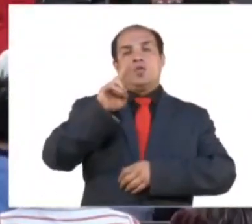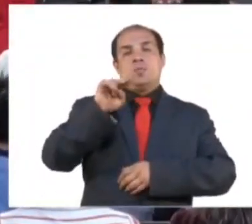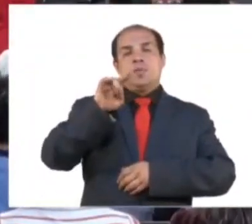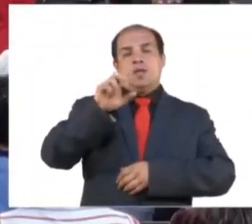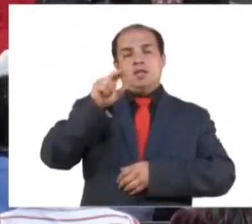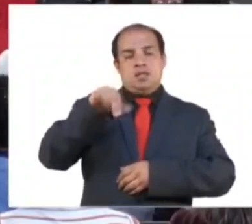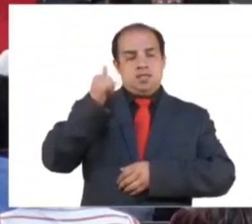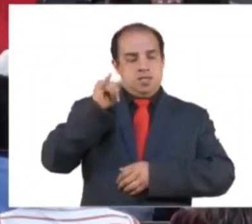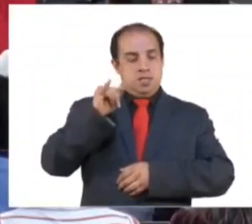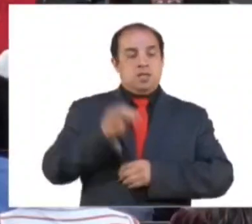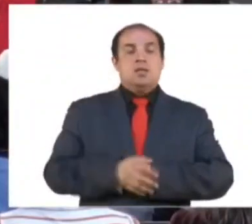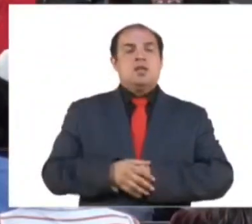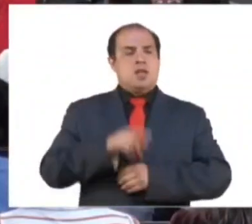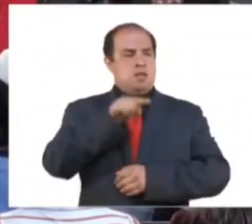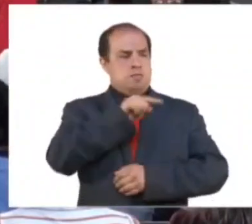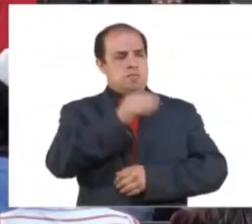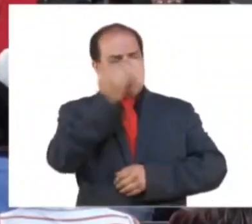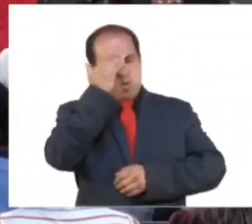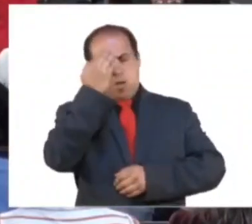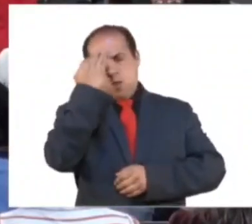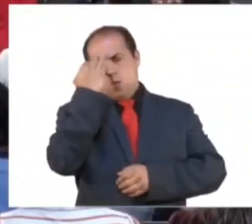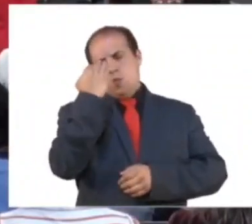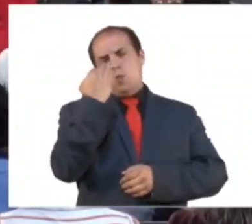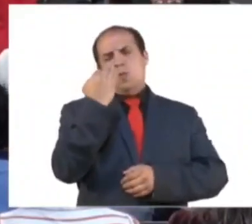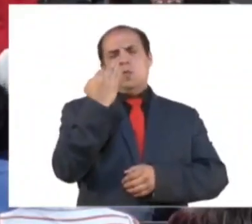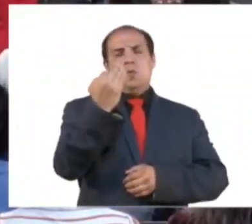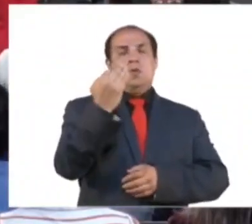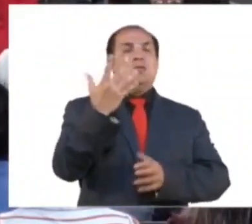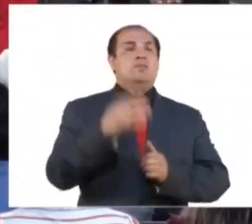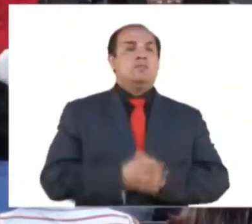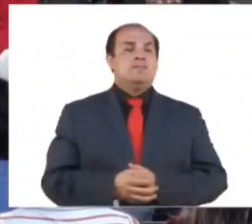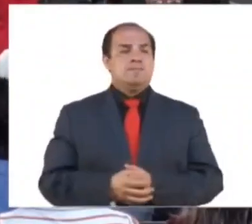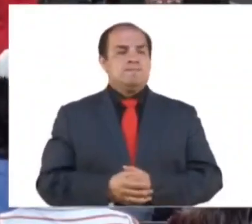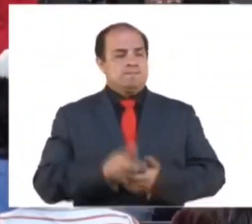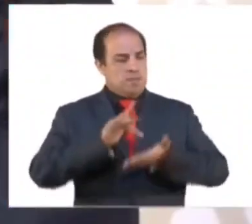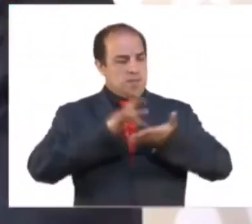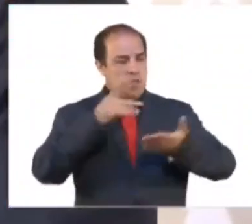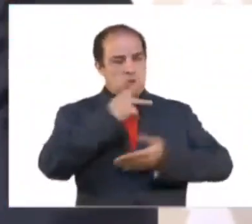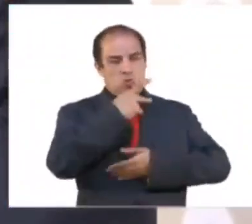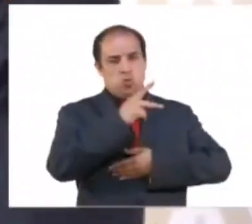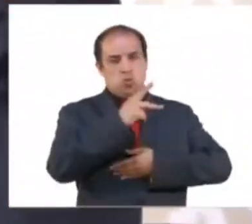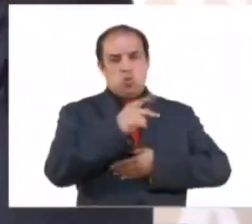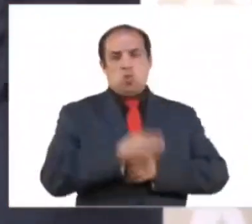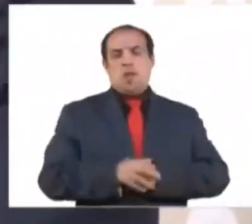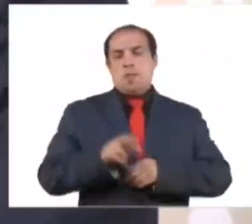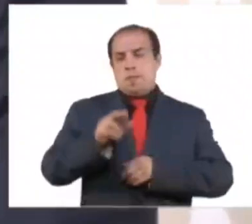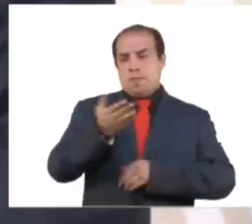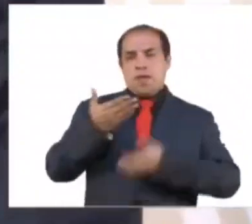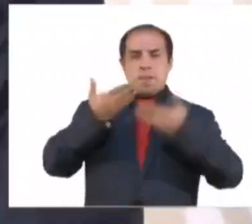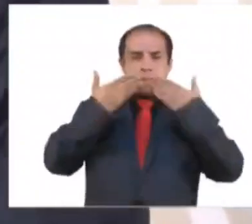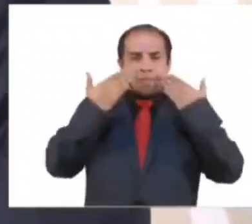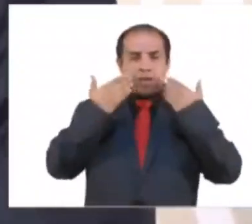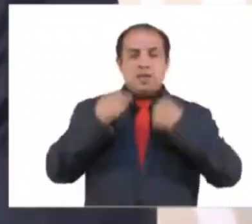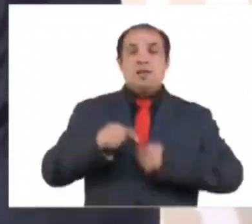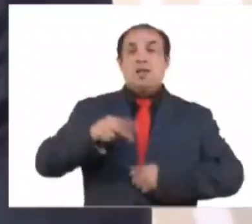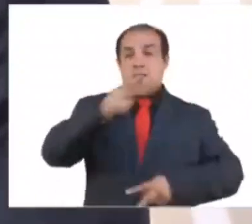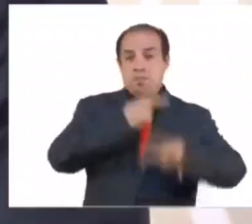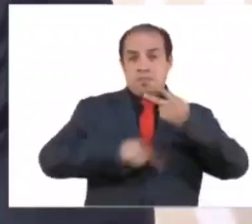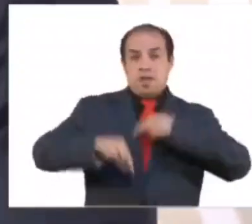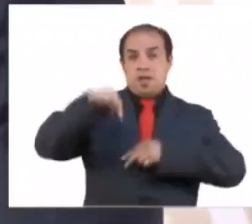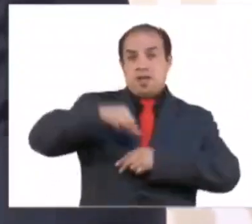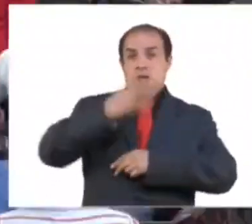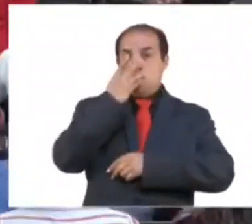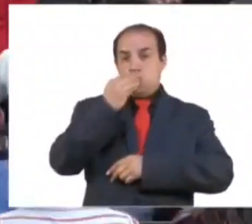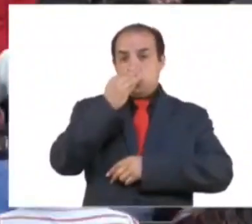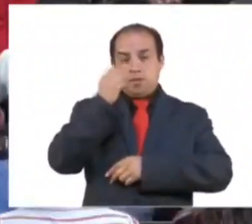hace muchos años, y bueno, pues agradecemos su hospitalidad por aquí estar en Coyoacán en este